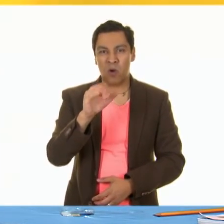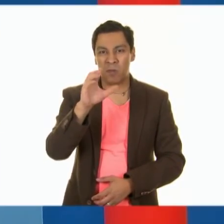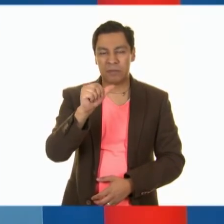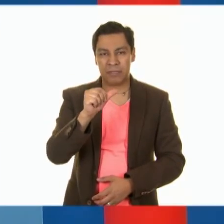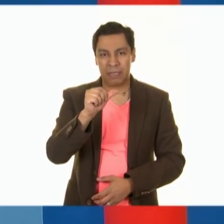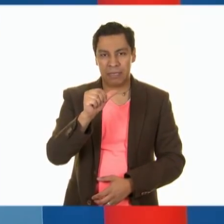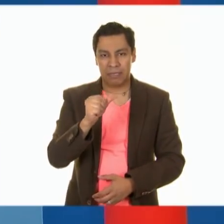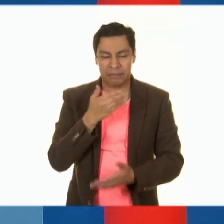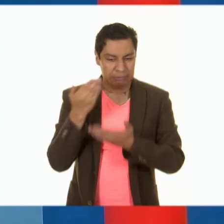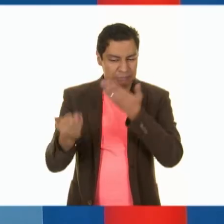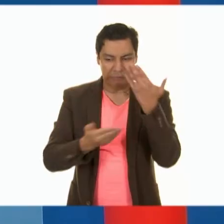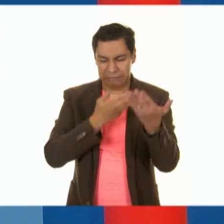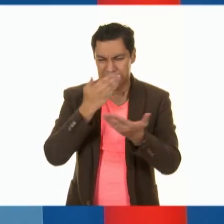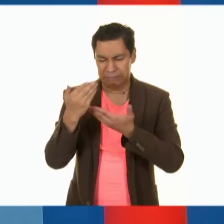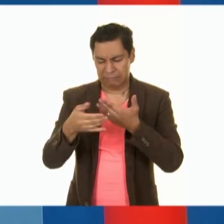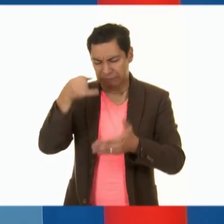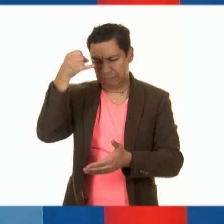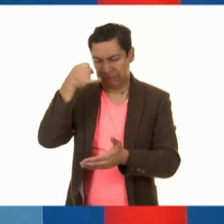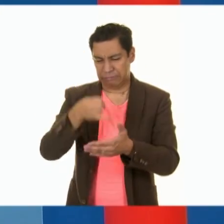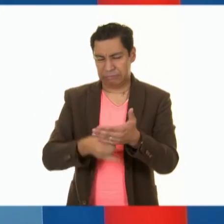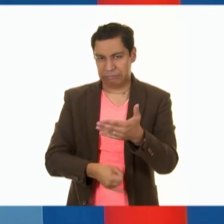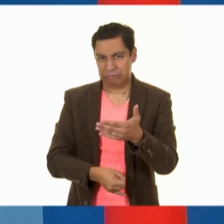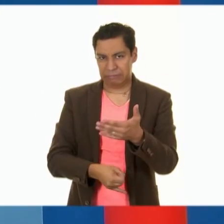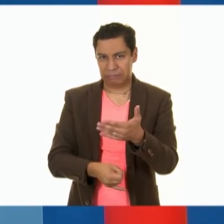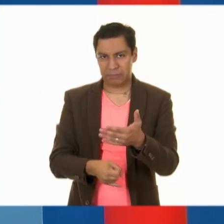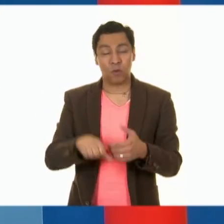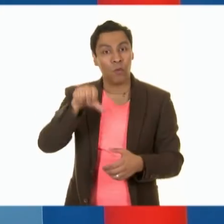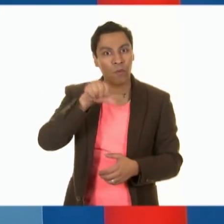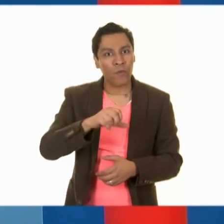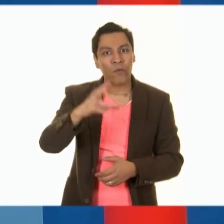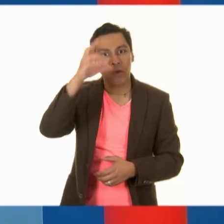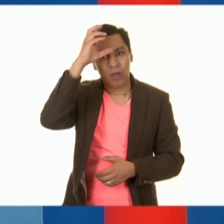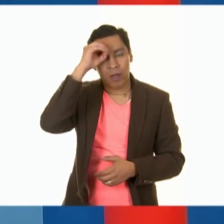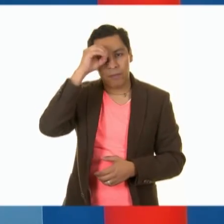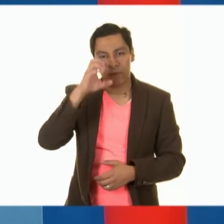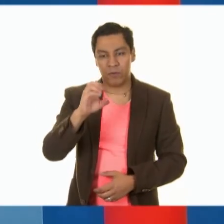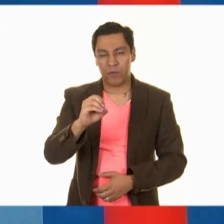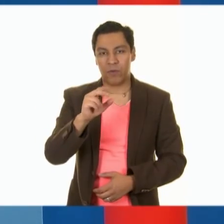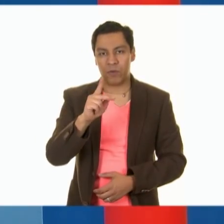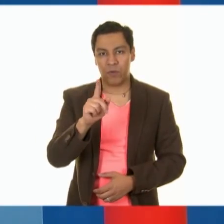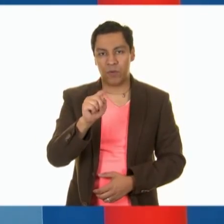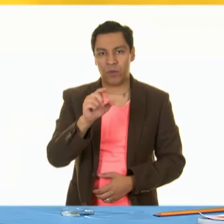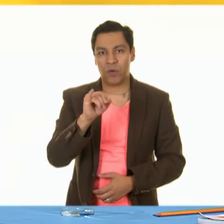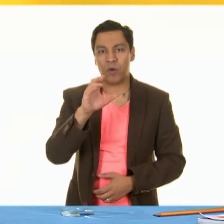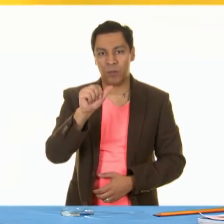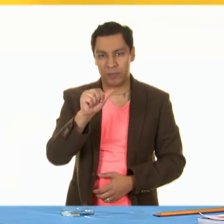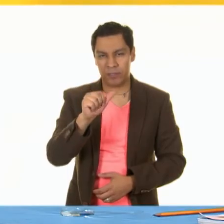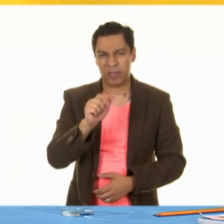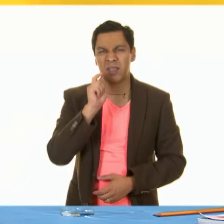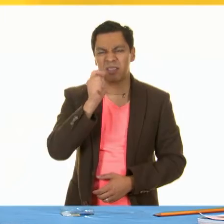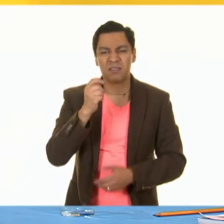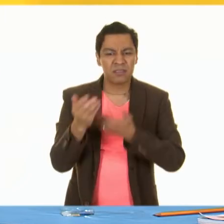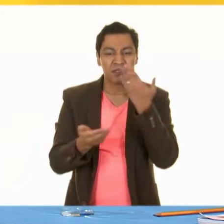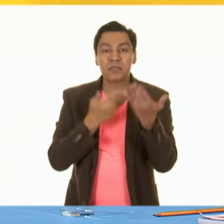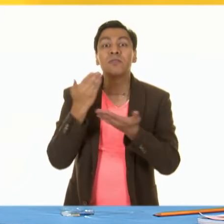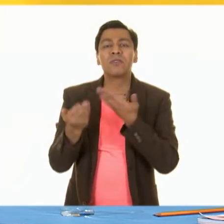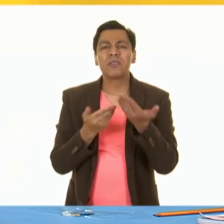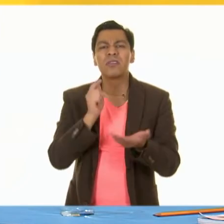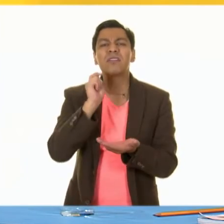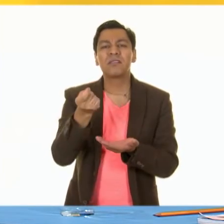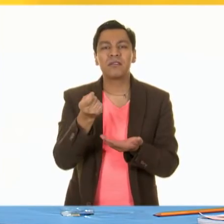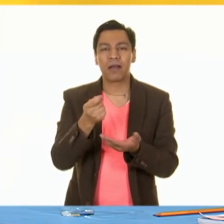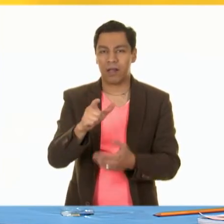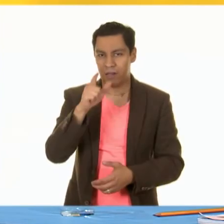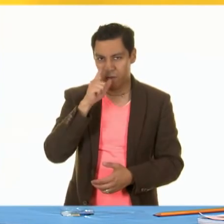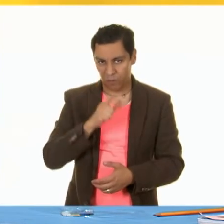maestra. Entonces, resumiendo, hoy aprendimos que la óptica estudia la luz. Y también vimos que la luz